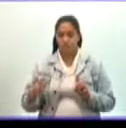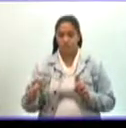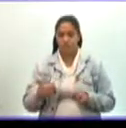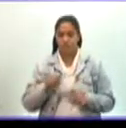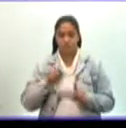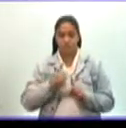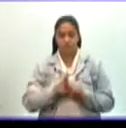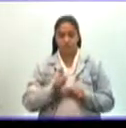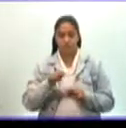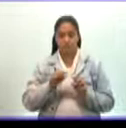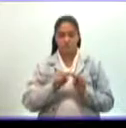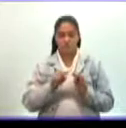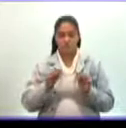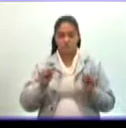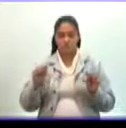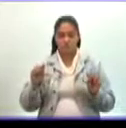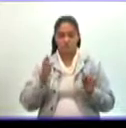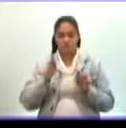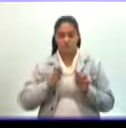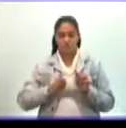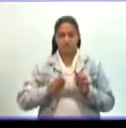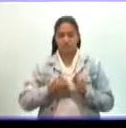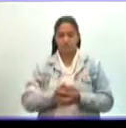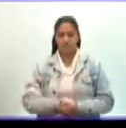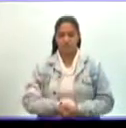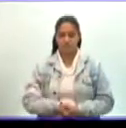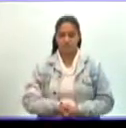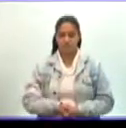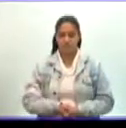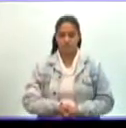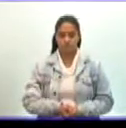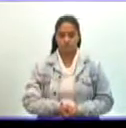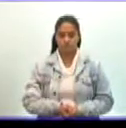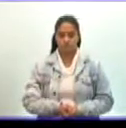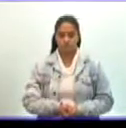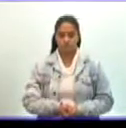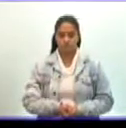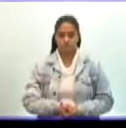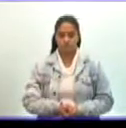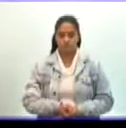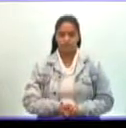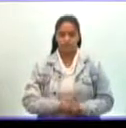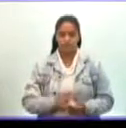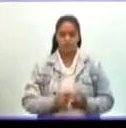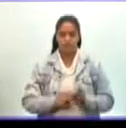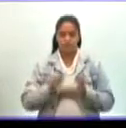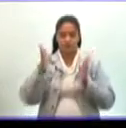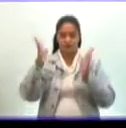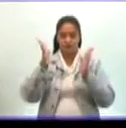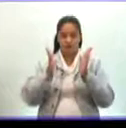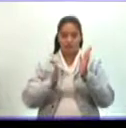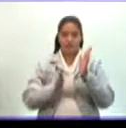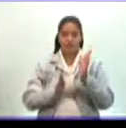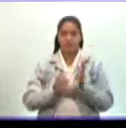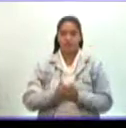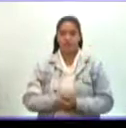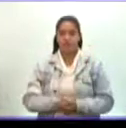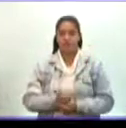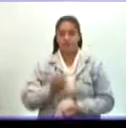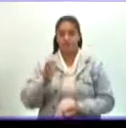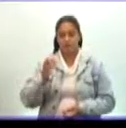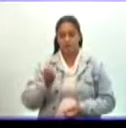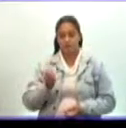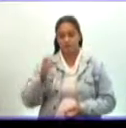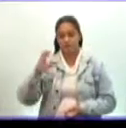de semirrectas y que están determinados por la paralela AC.